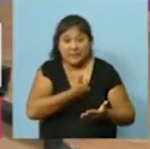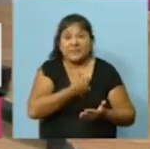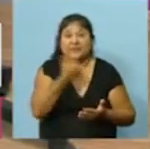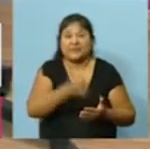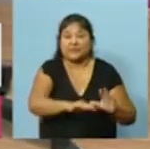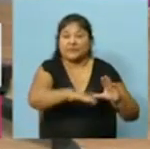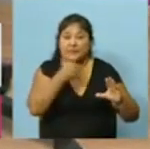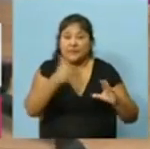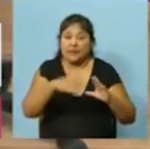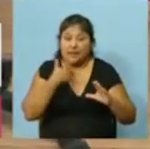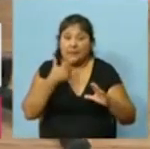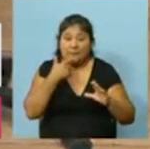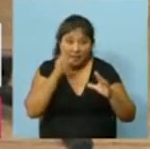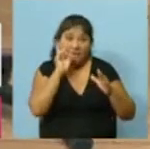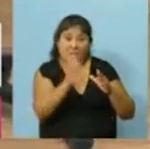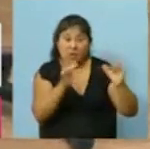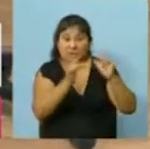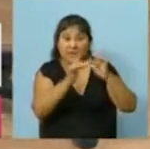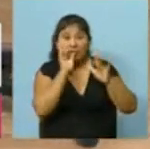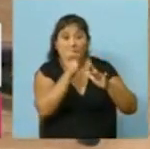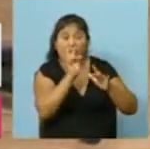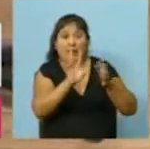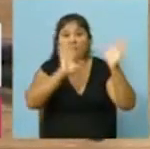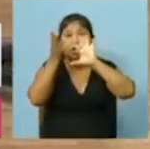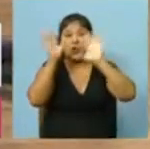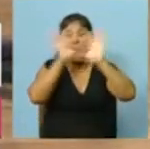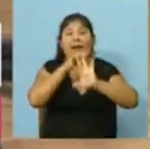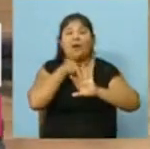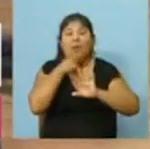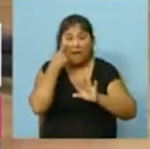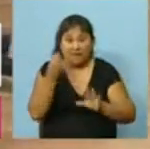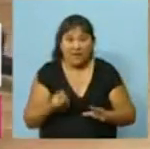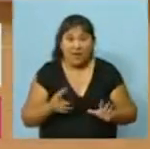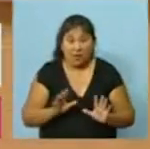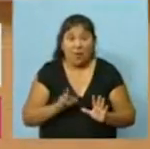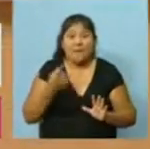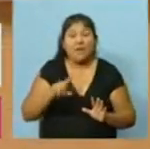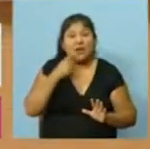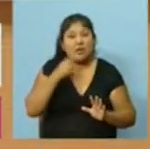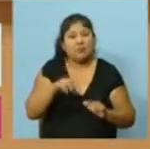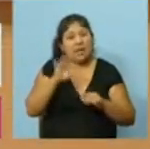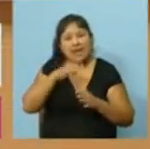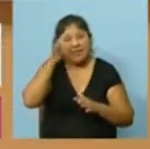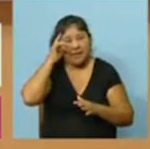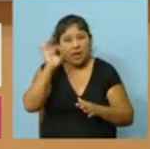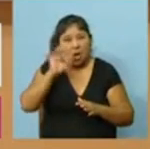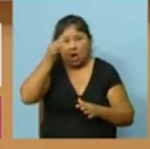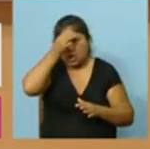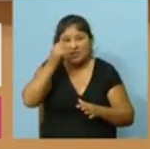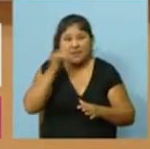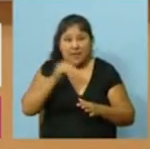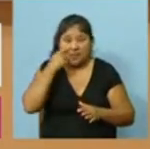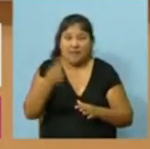hasta ver las nubes como están sobre san salvador de jujuy y habitualmente cuando hablamos más de 10 o 12 milímetros la nube está roja